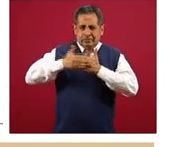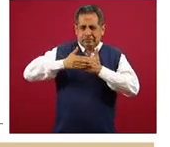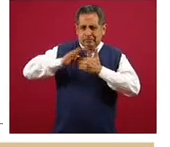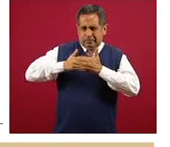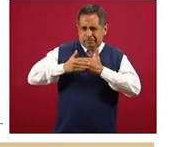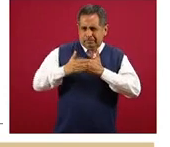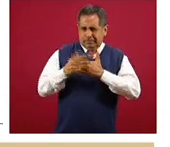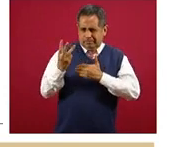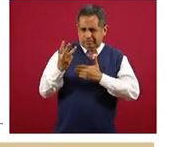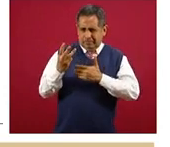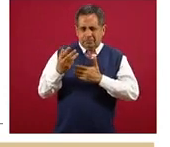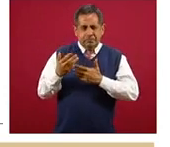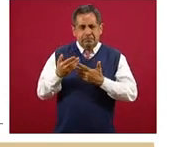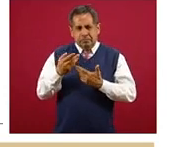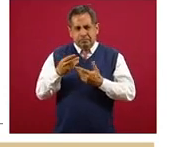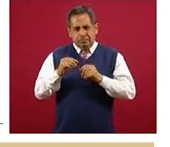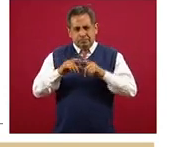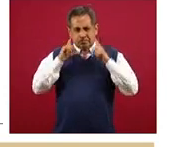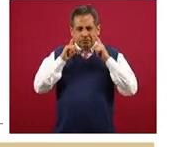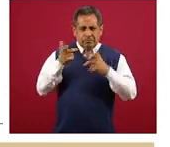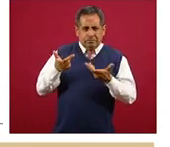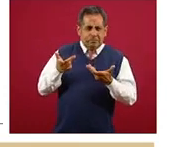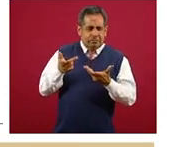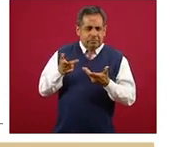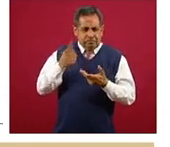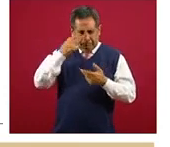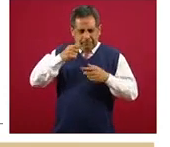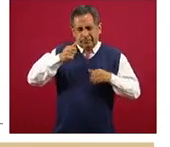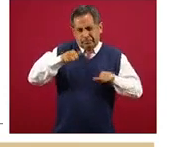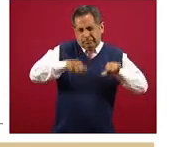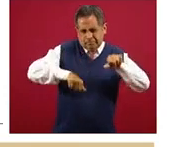que tenemos aquí, el cubrebocas quirúrgico,